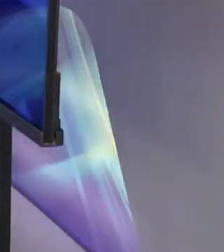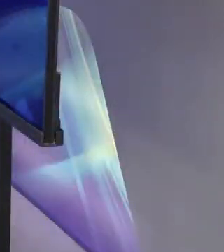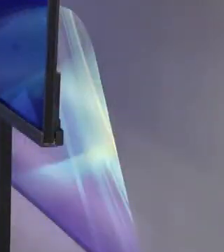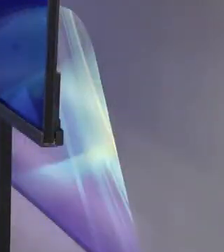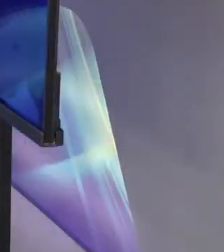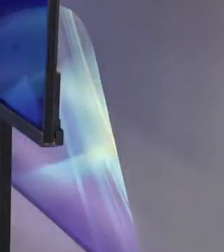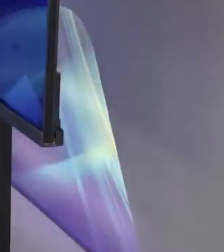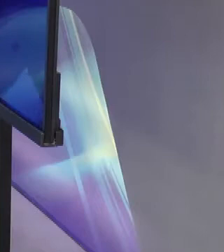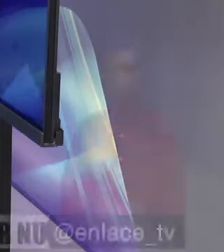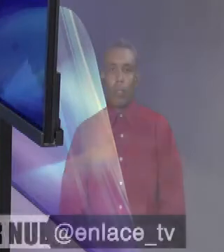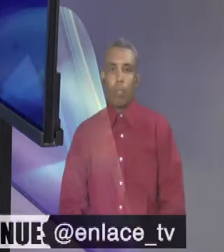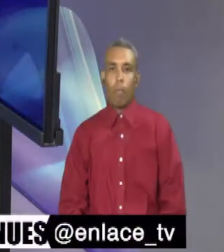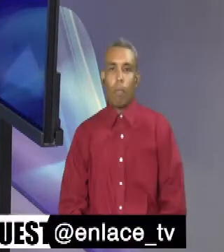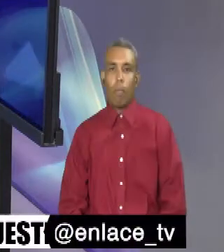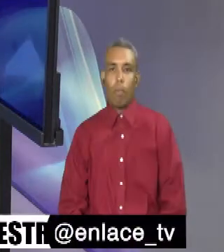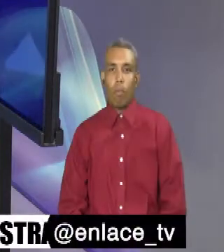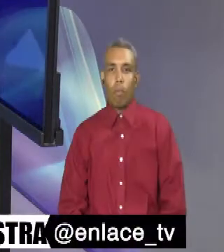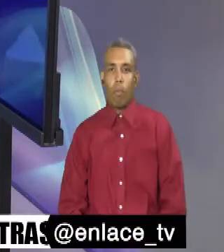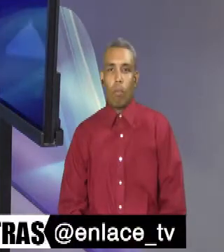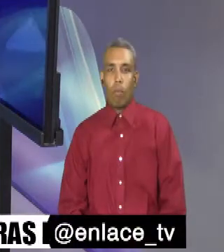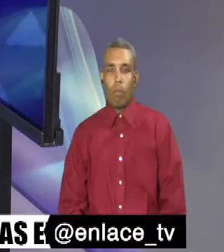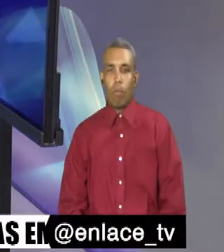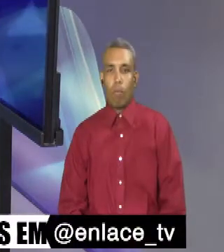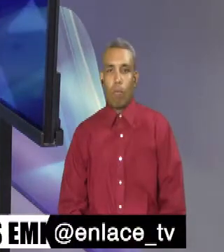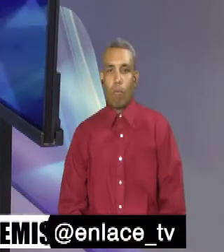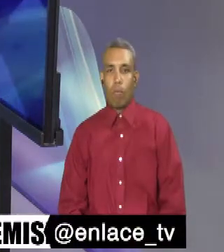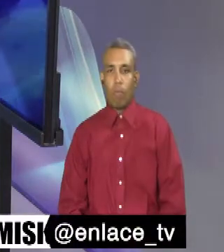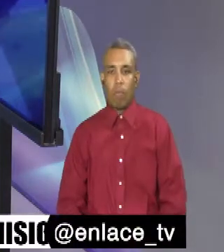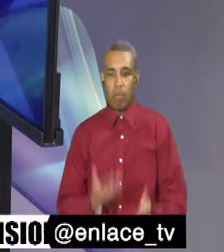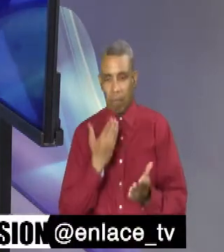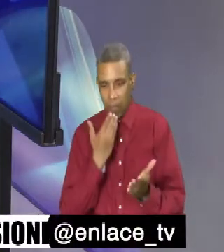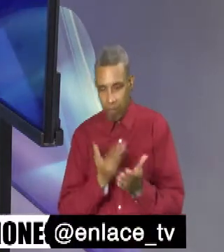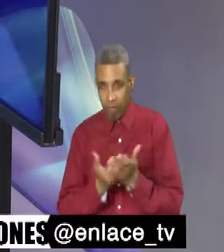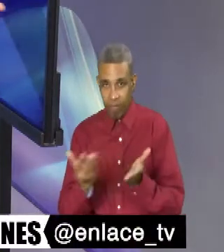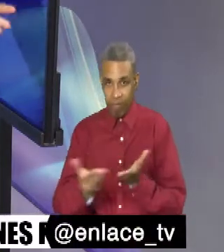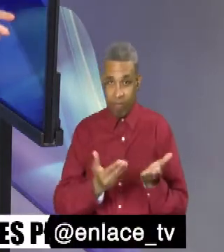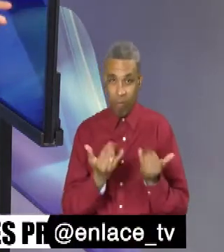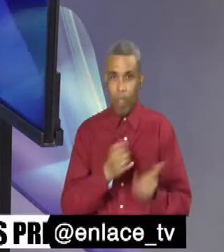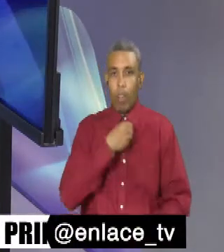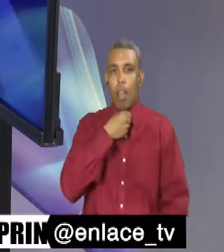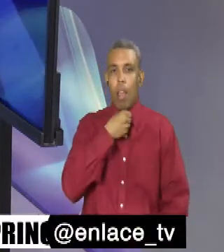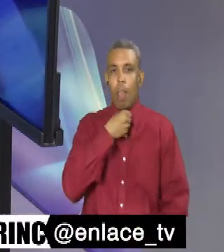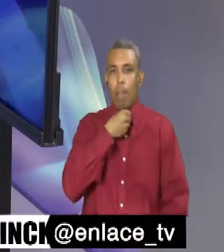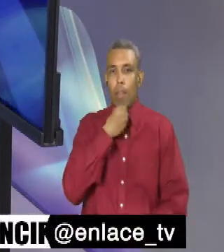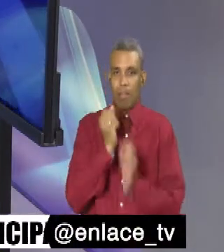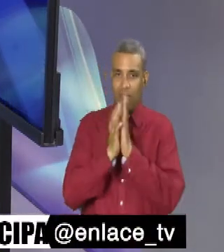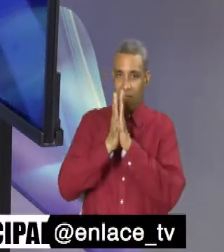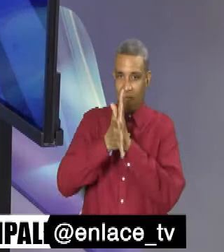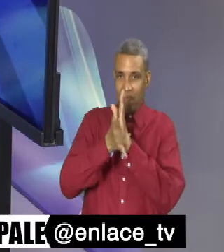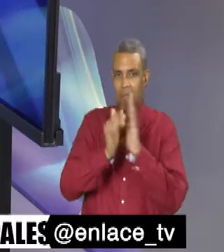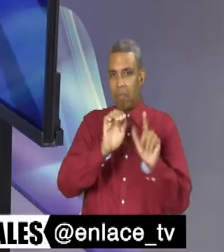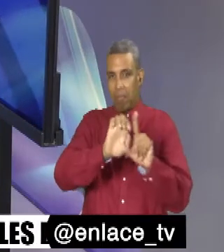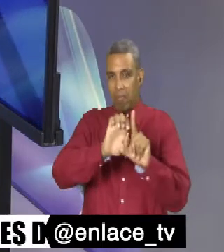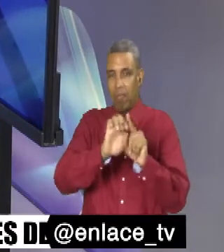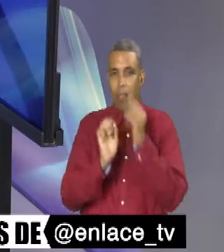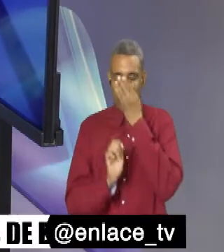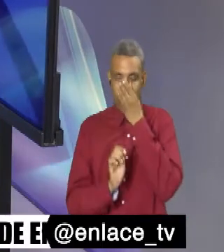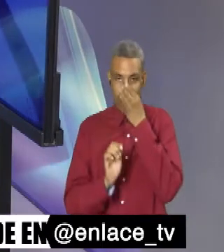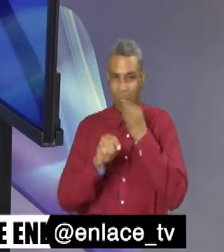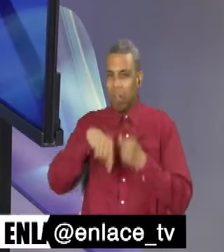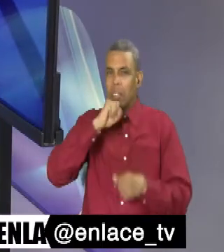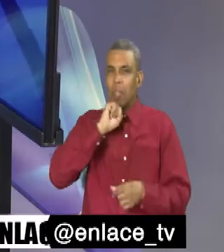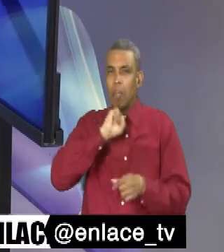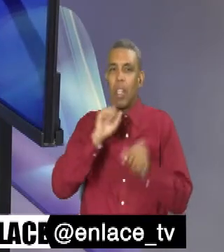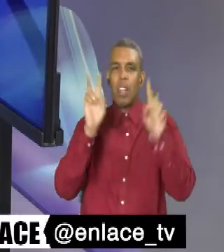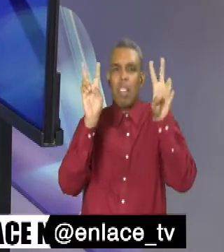Es 12 del mediodía, bienvenidos a una emisión más del noticiero que usted quiere ver. Aquí empieza Enlace Noticias para conocer los hechos más